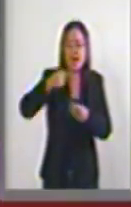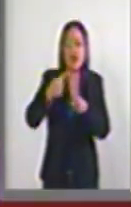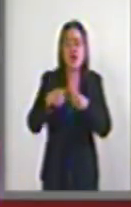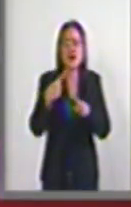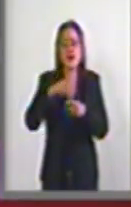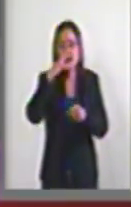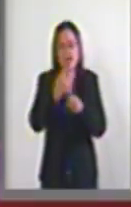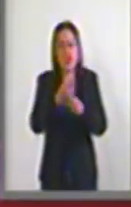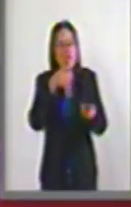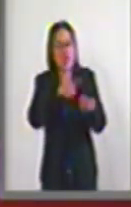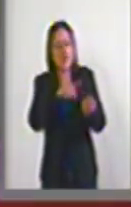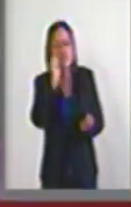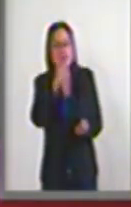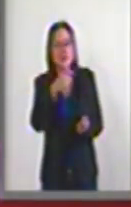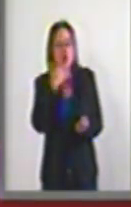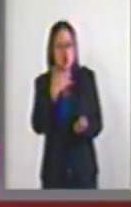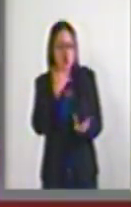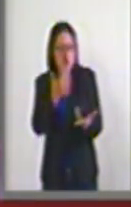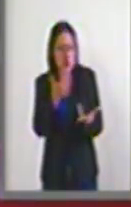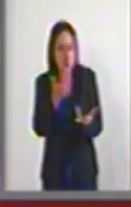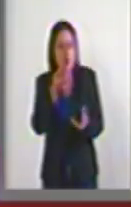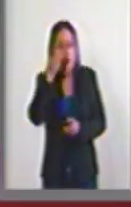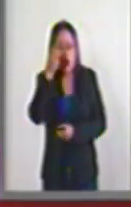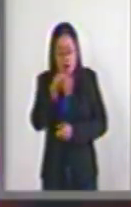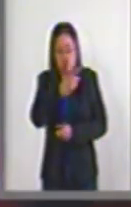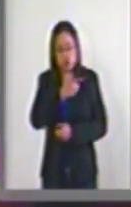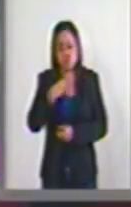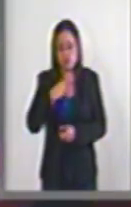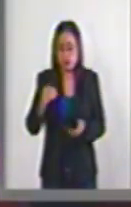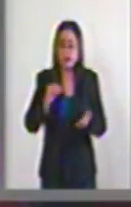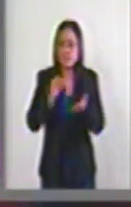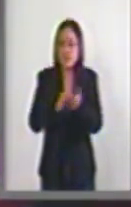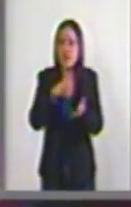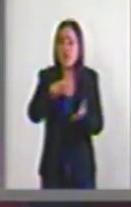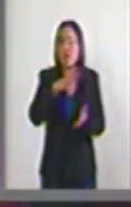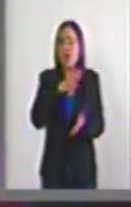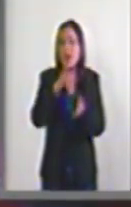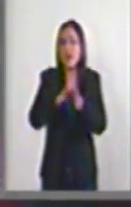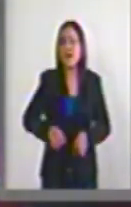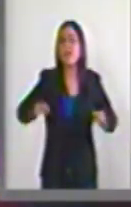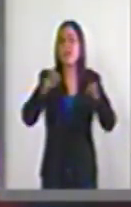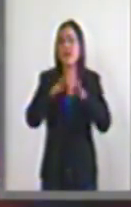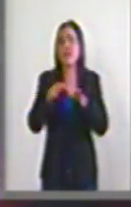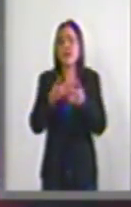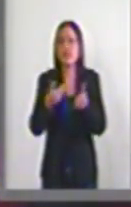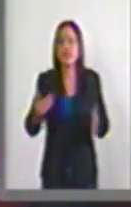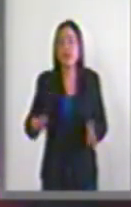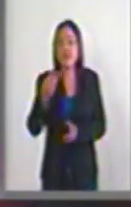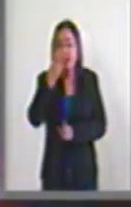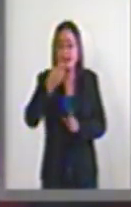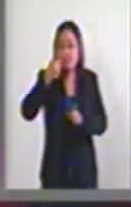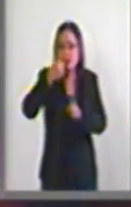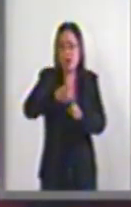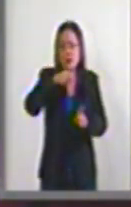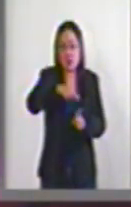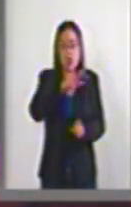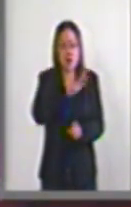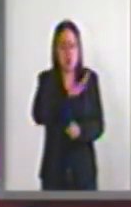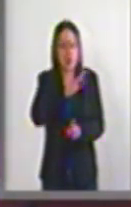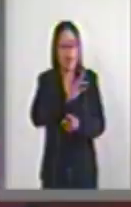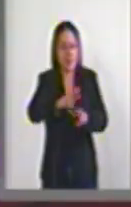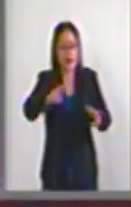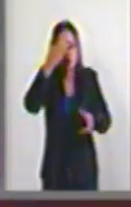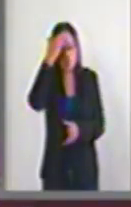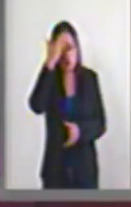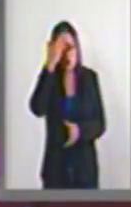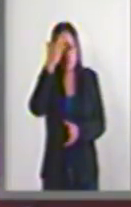como delitos por hechos de corrupción, es indispensable que dicha autonomía sea